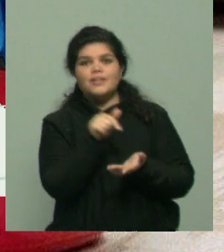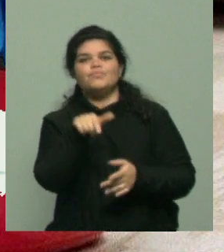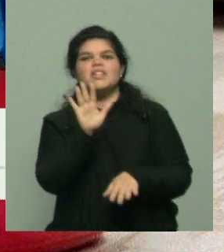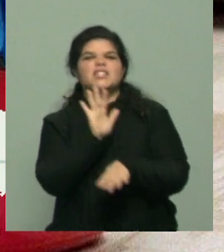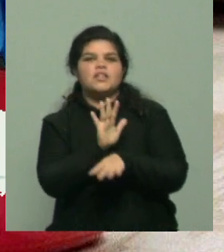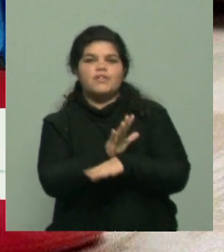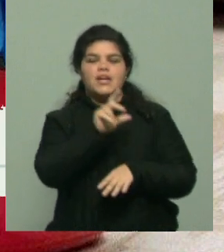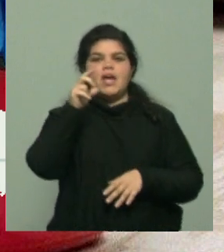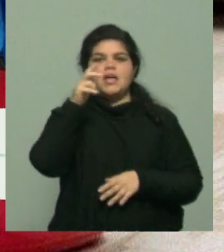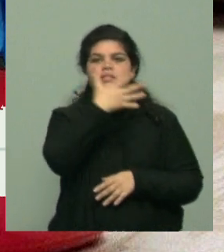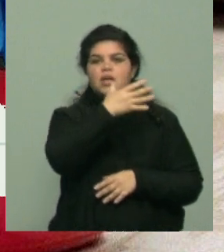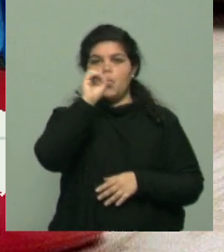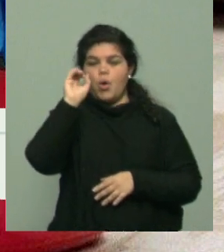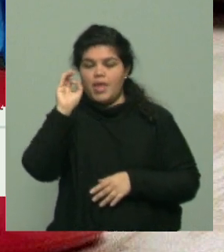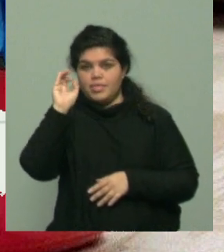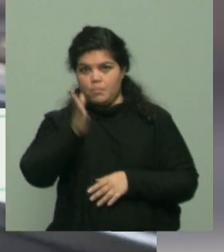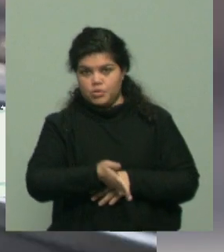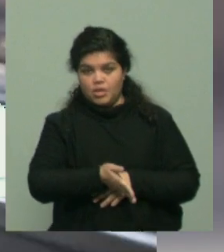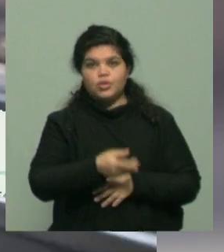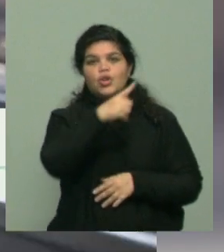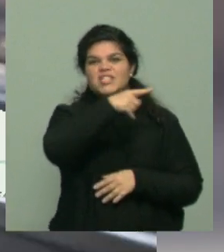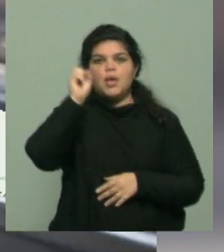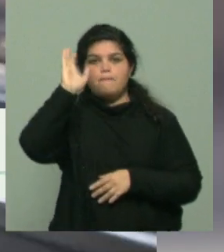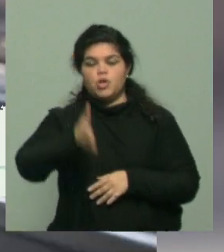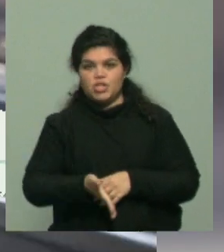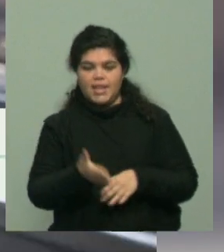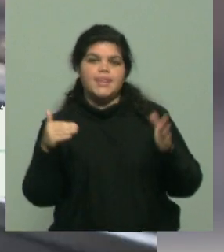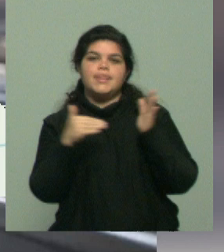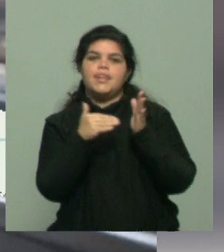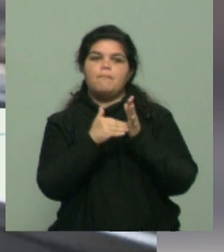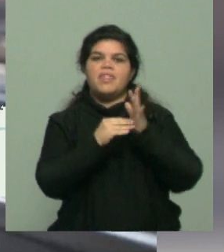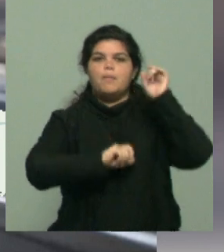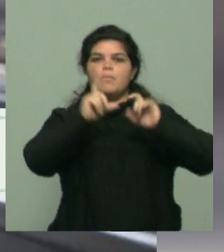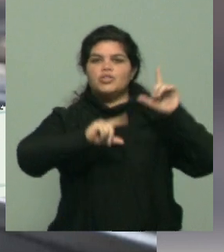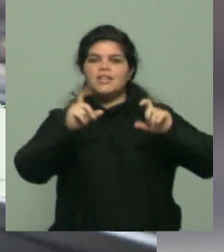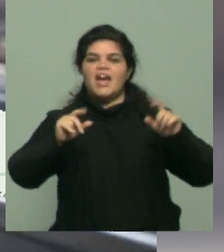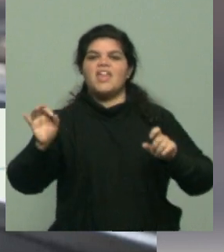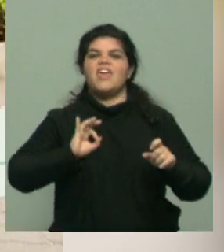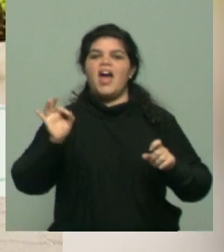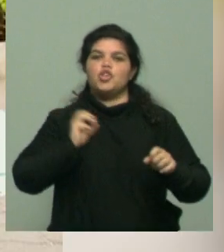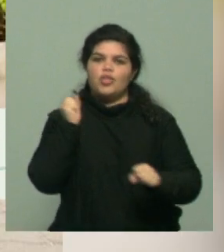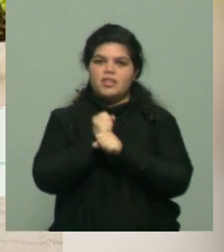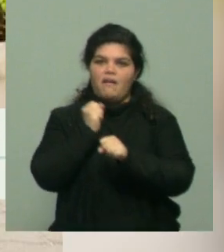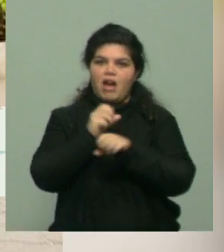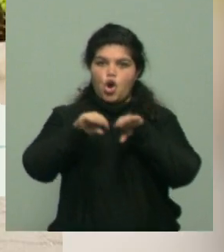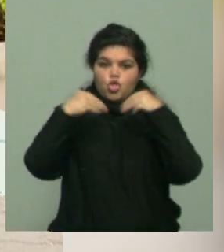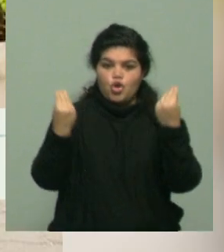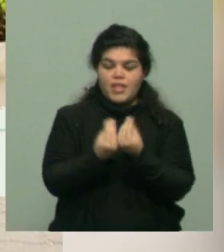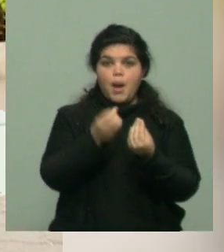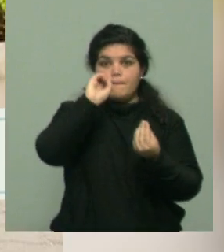o en el 100% del equivalente a la indemnización por antigüedad, según valoración que haga el juez. Como cuarto